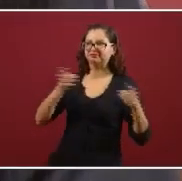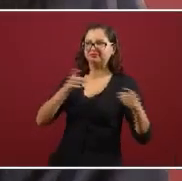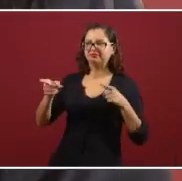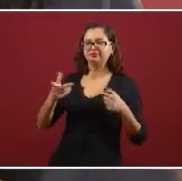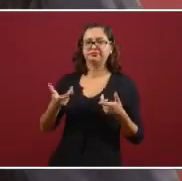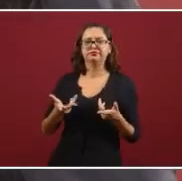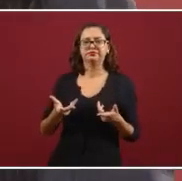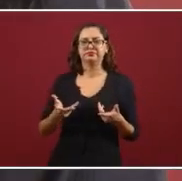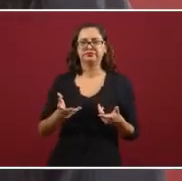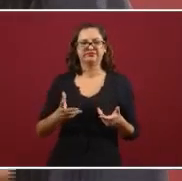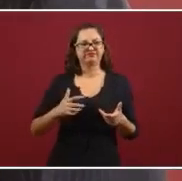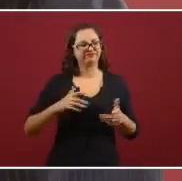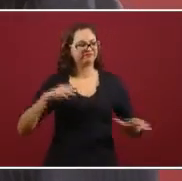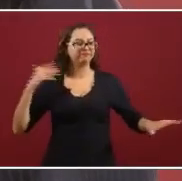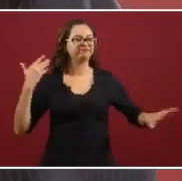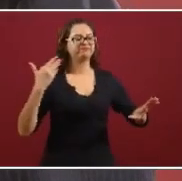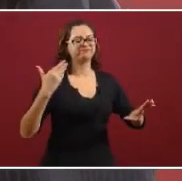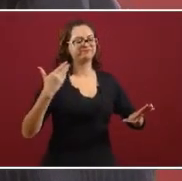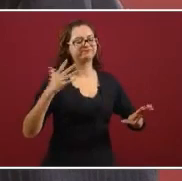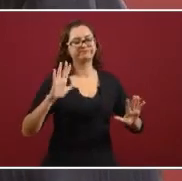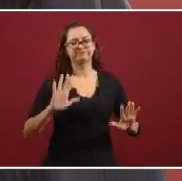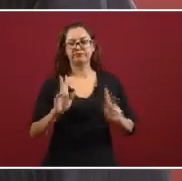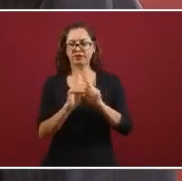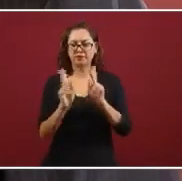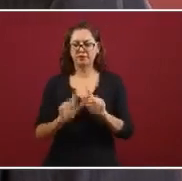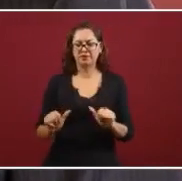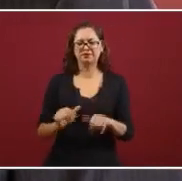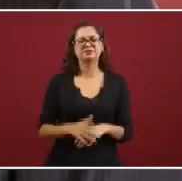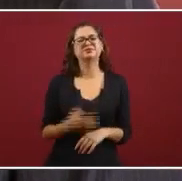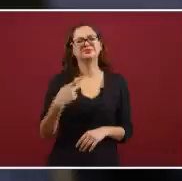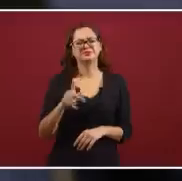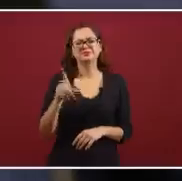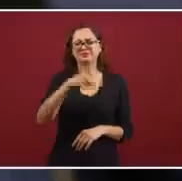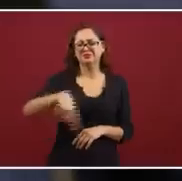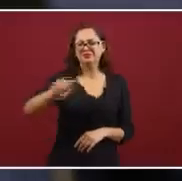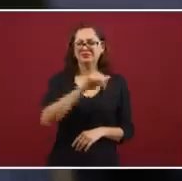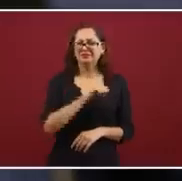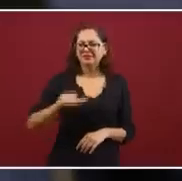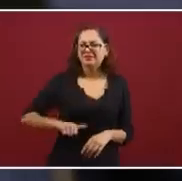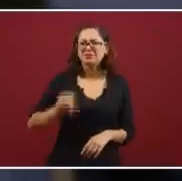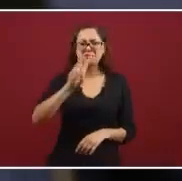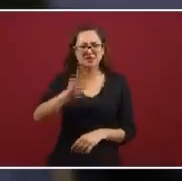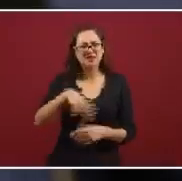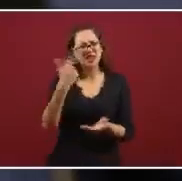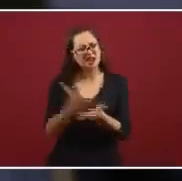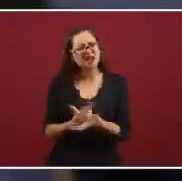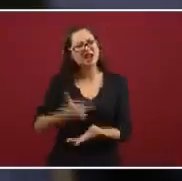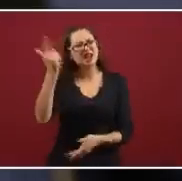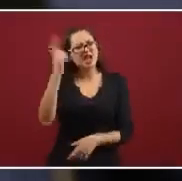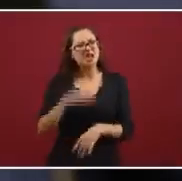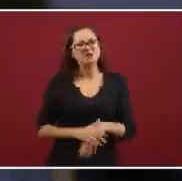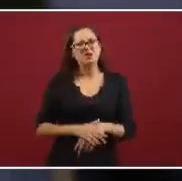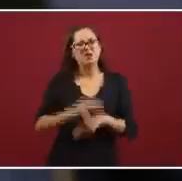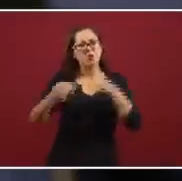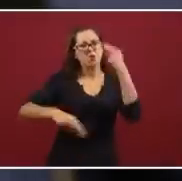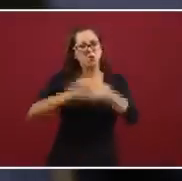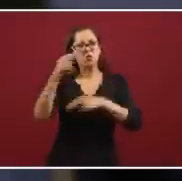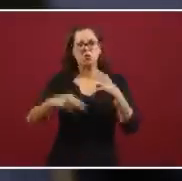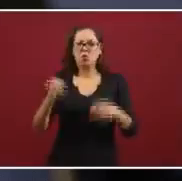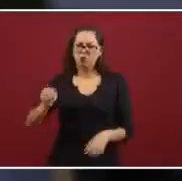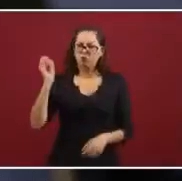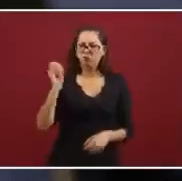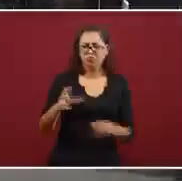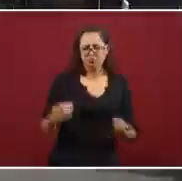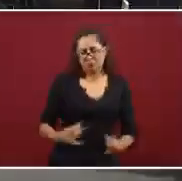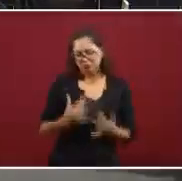la paz sobre todo. Pero sí representaban un riesgo los alcaldes, presidente, para actuar de esa manera, para decidir lanzarles Yo este gas.